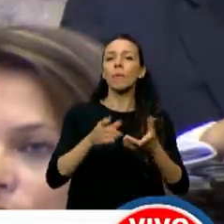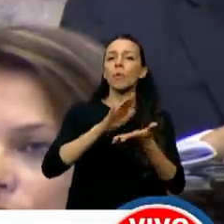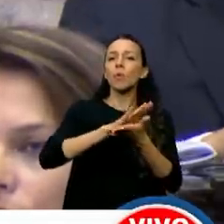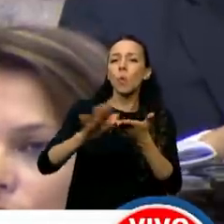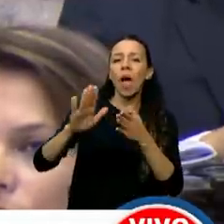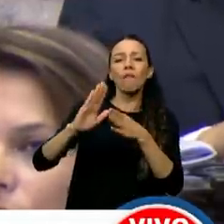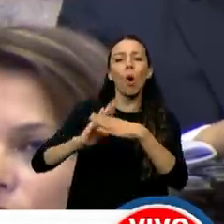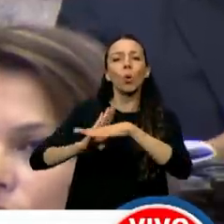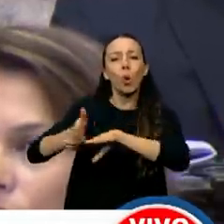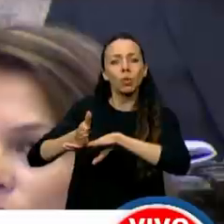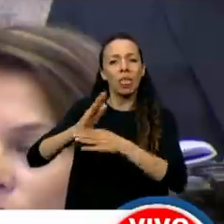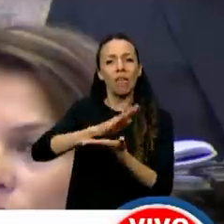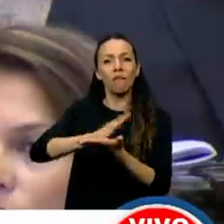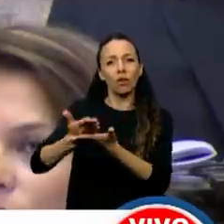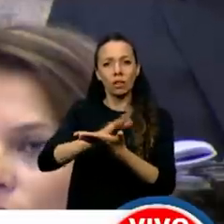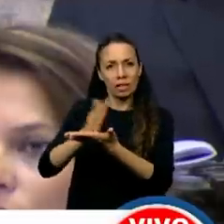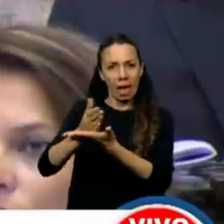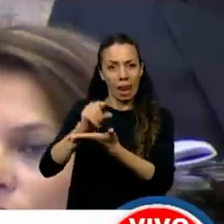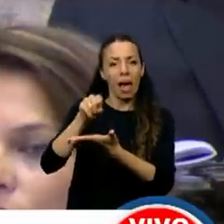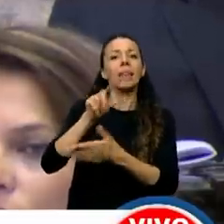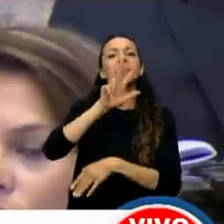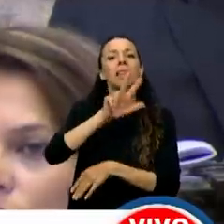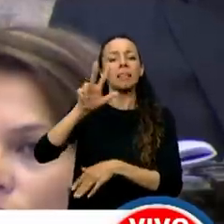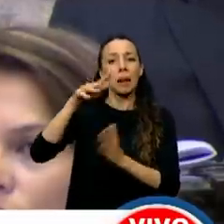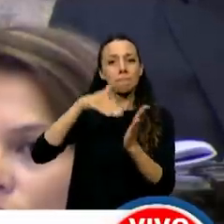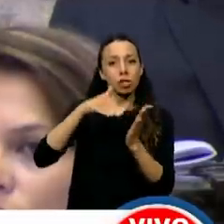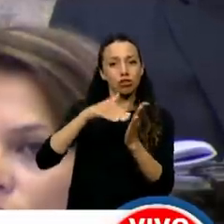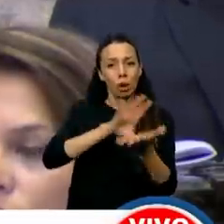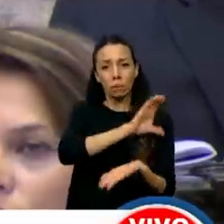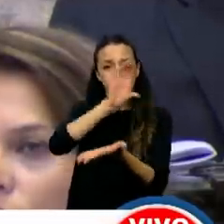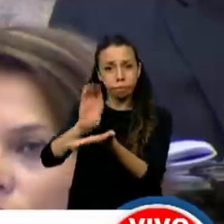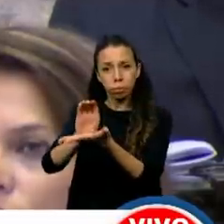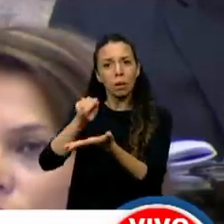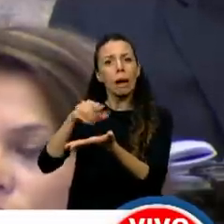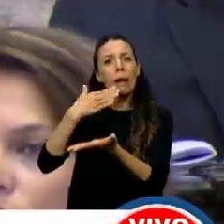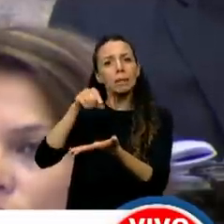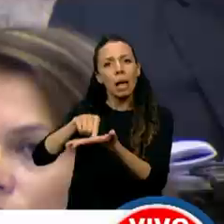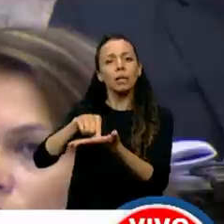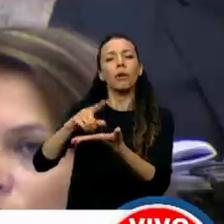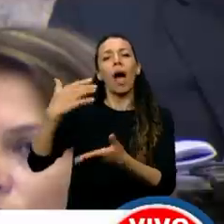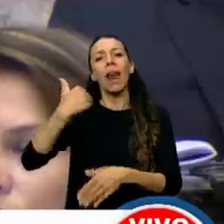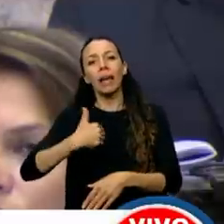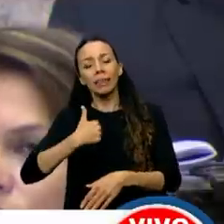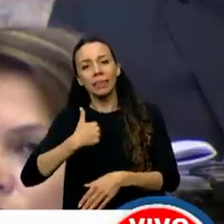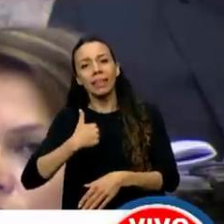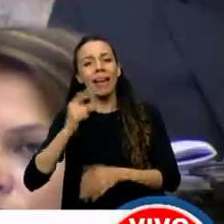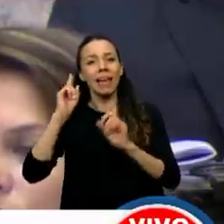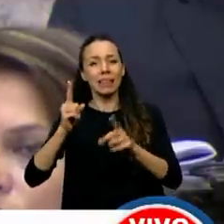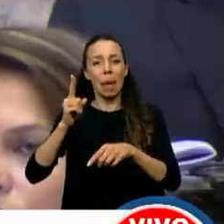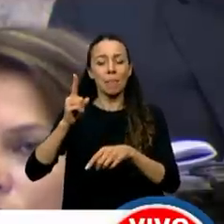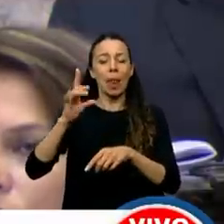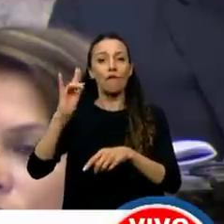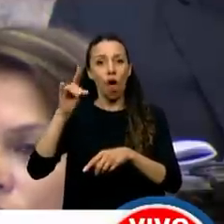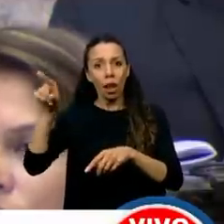133 millones mejorará no solamente el tránsito poblacional entre argentina y el hermano país de bolivia